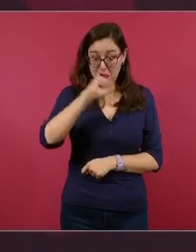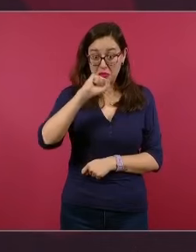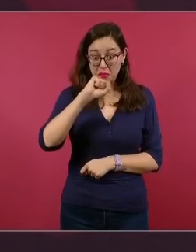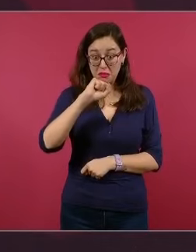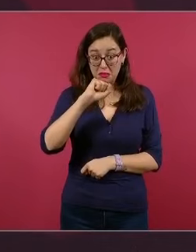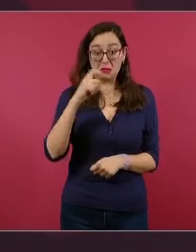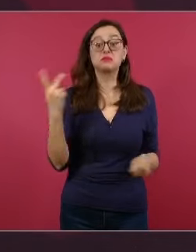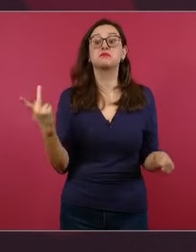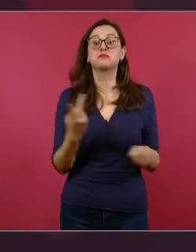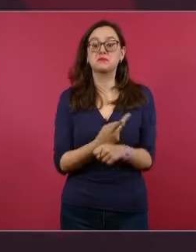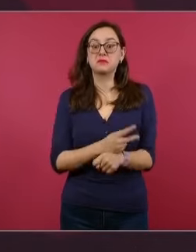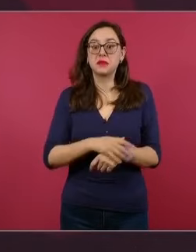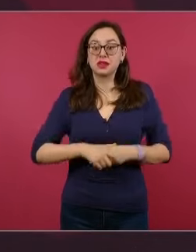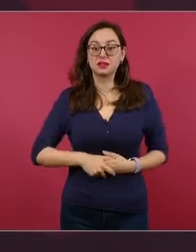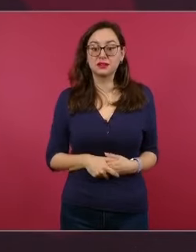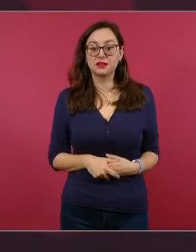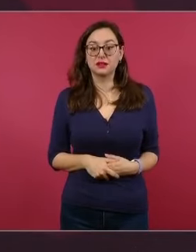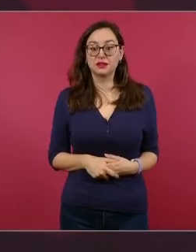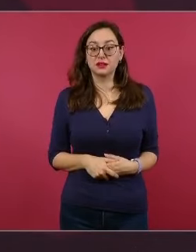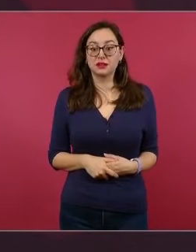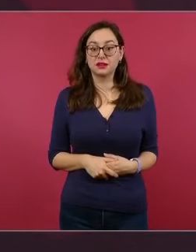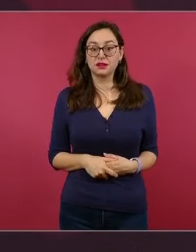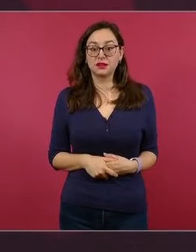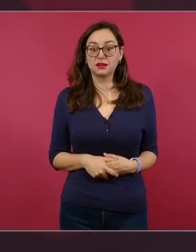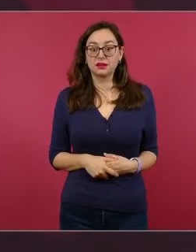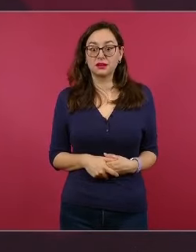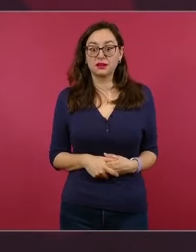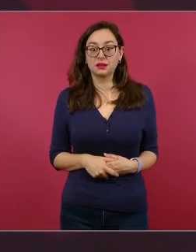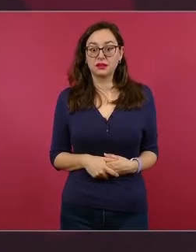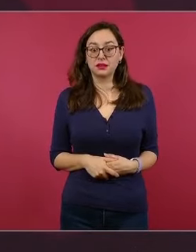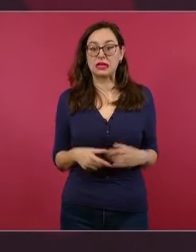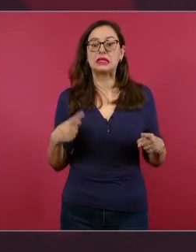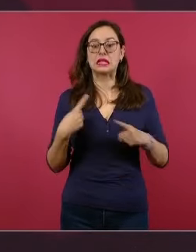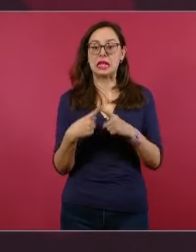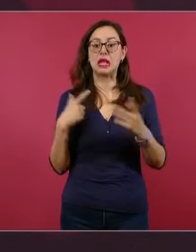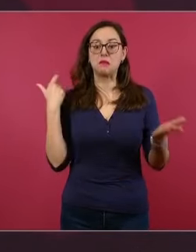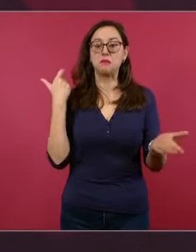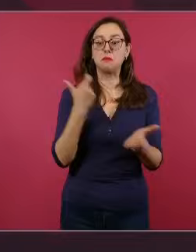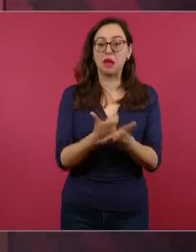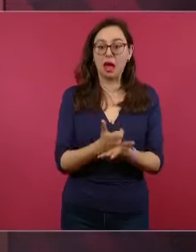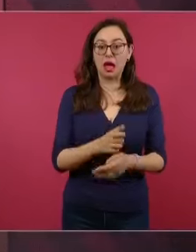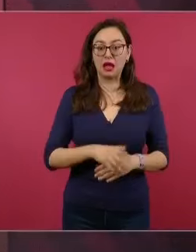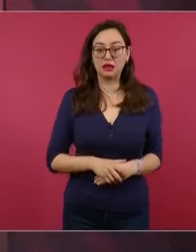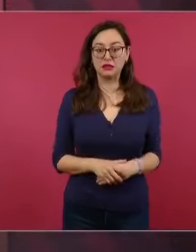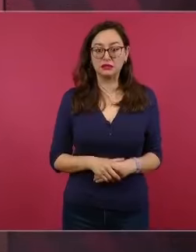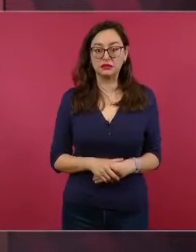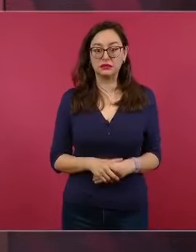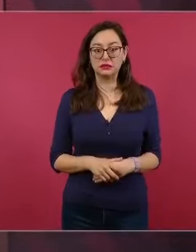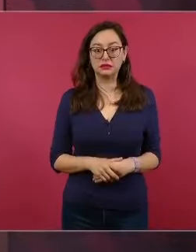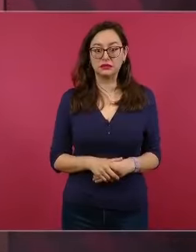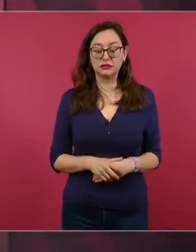transporte en D se guste en la